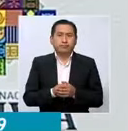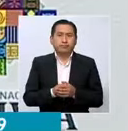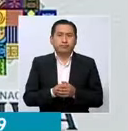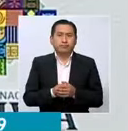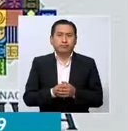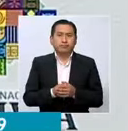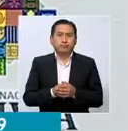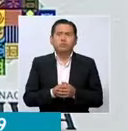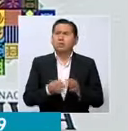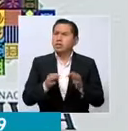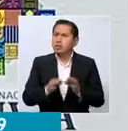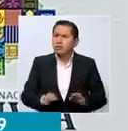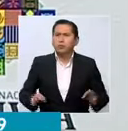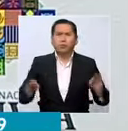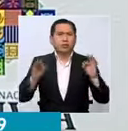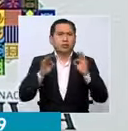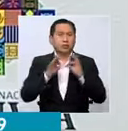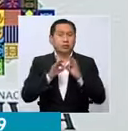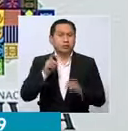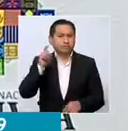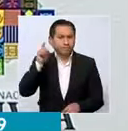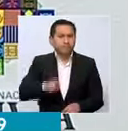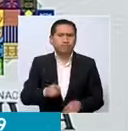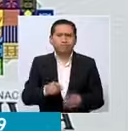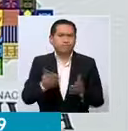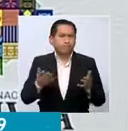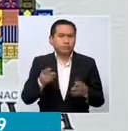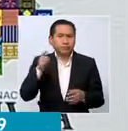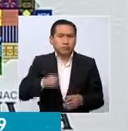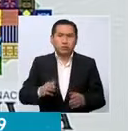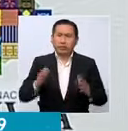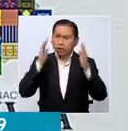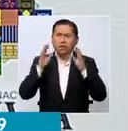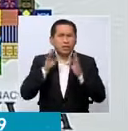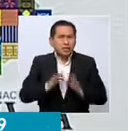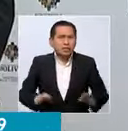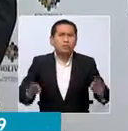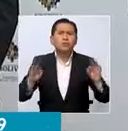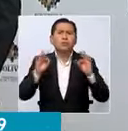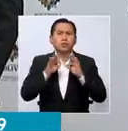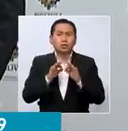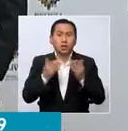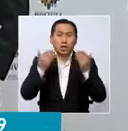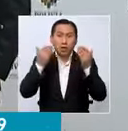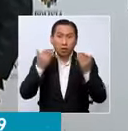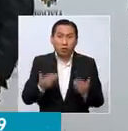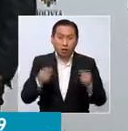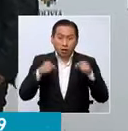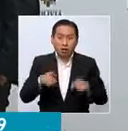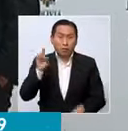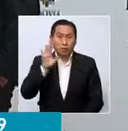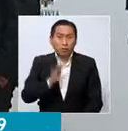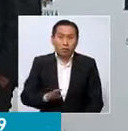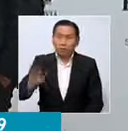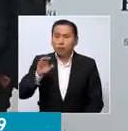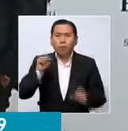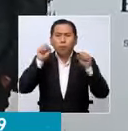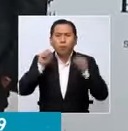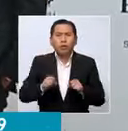que es importante poder poner énfasis en lo que ahora en nuestro país es posible